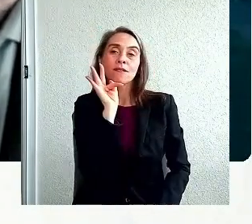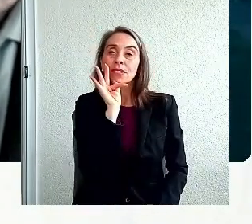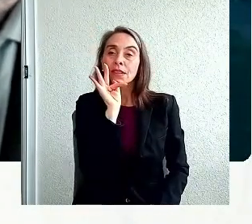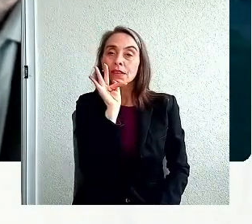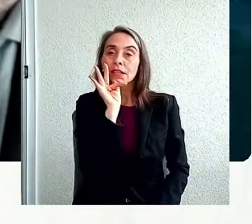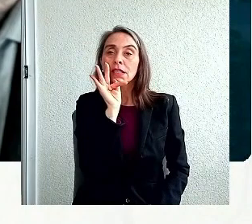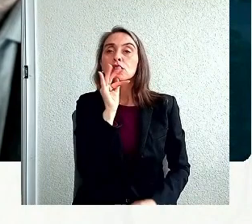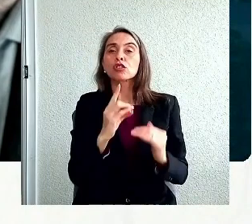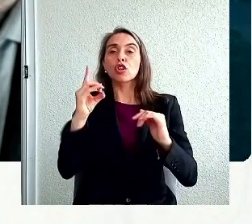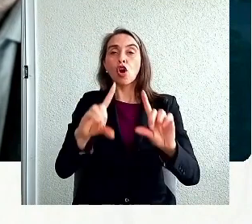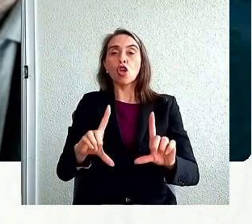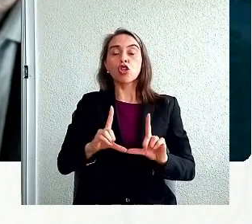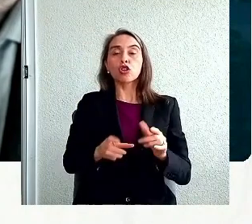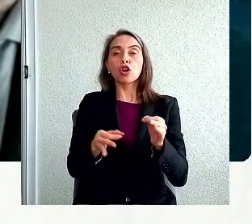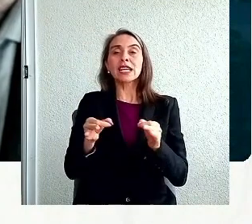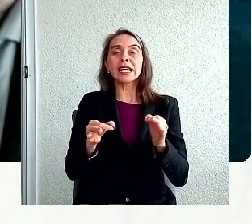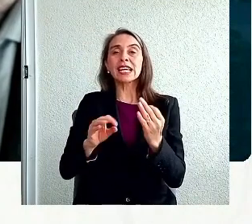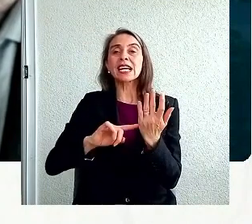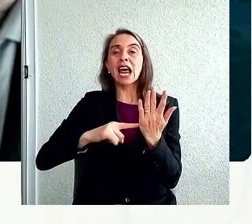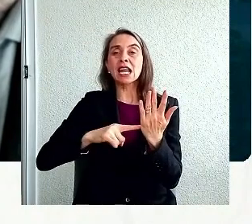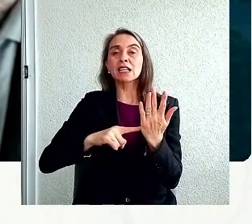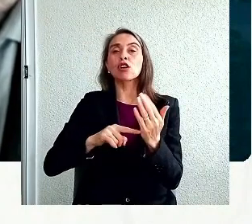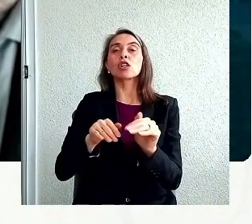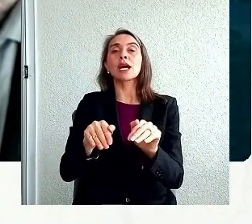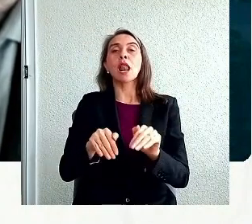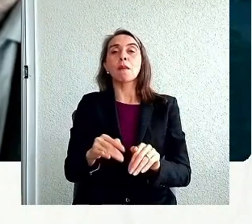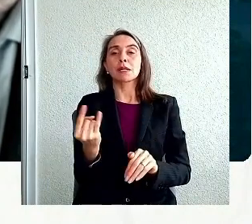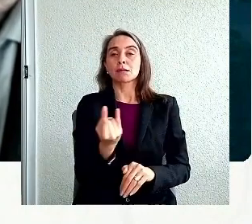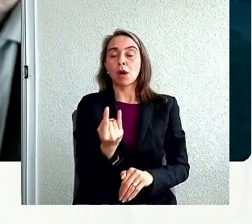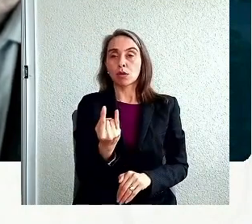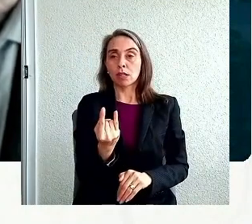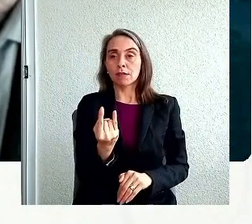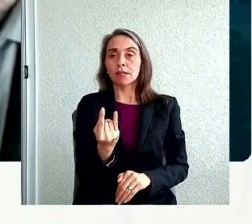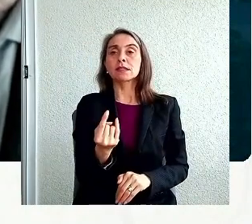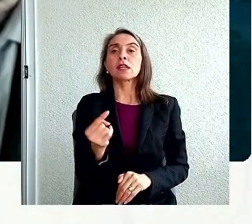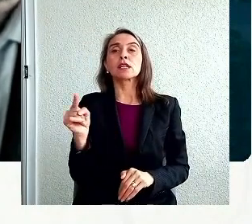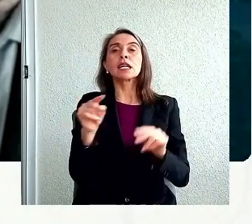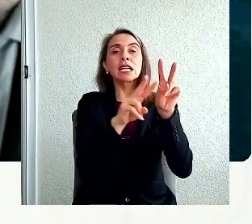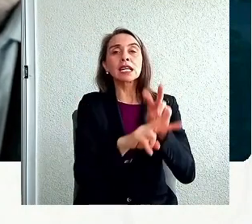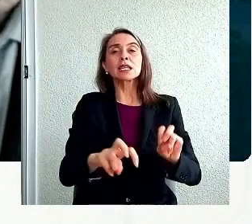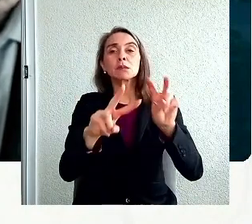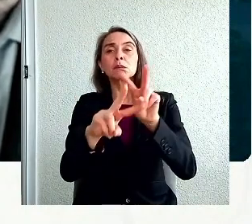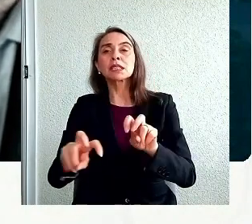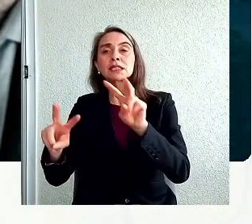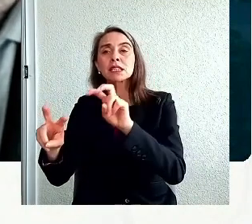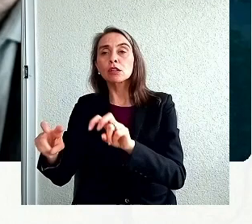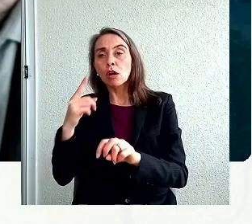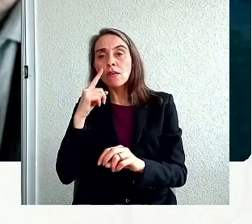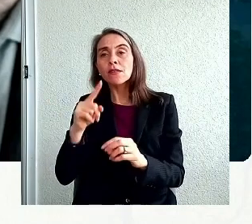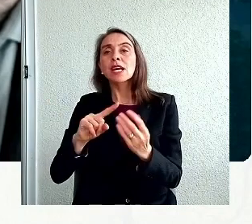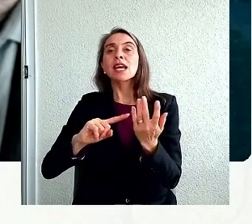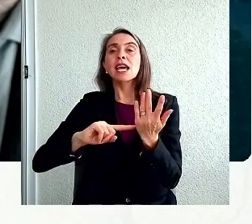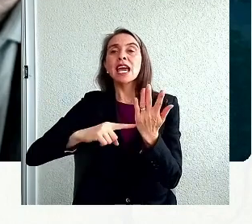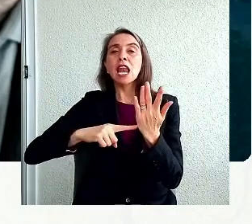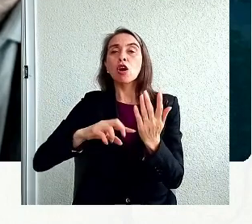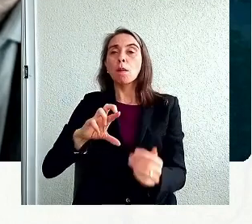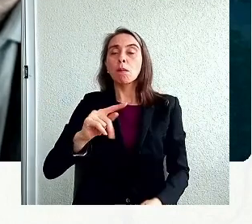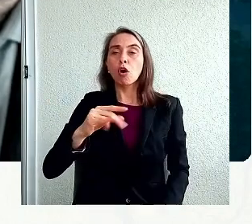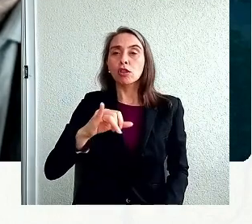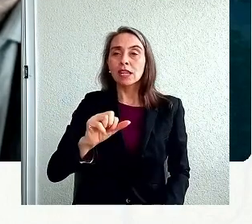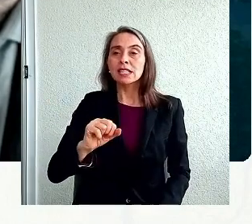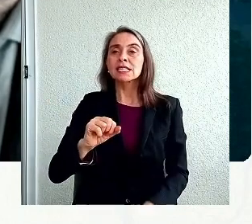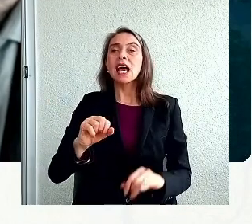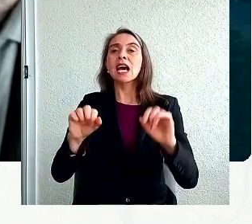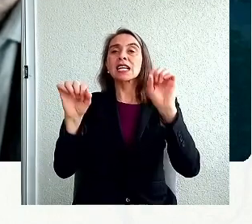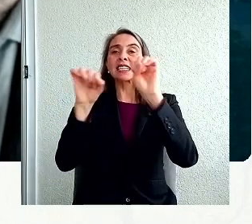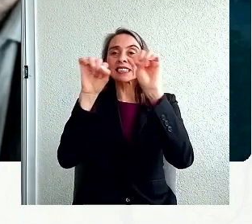de Estudios. Entre sus áreas de investigación destacan la electrónica de potencia, los sistemas de conversión de energía fotovoltaica y